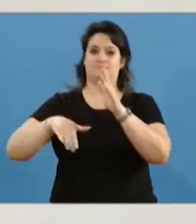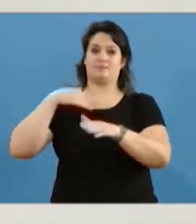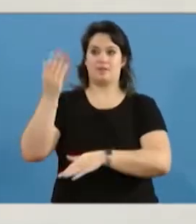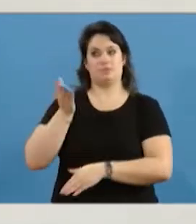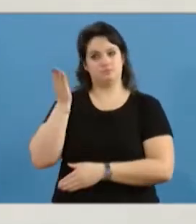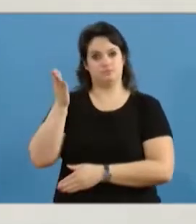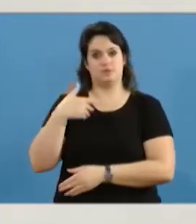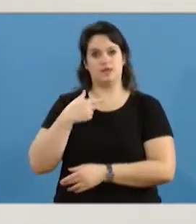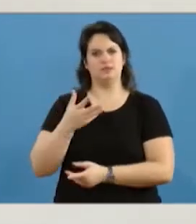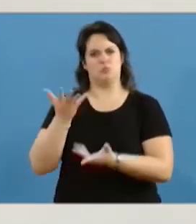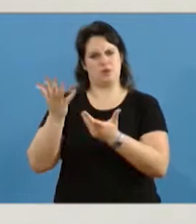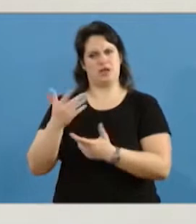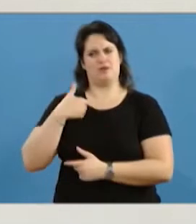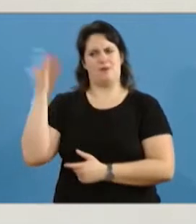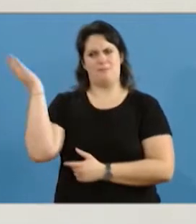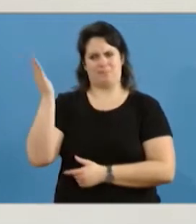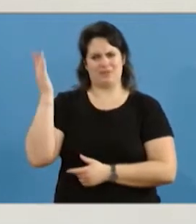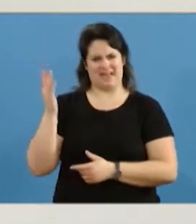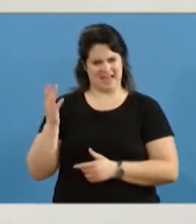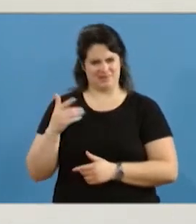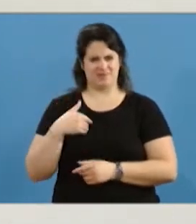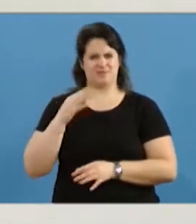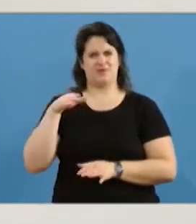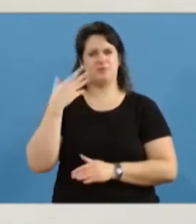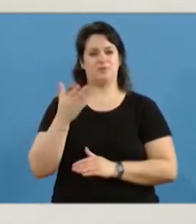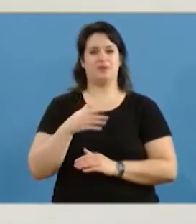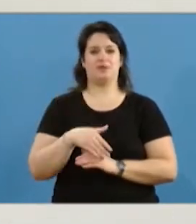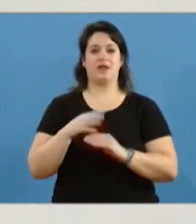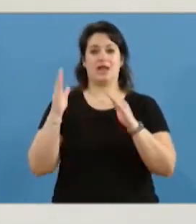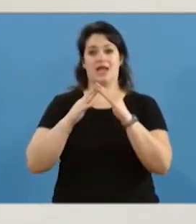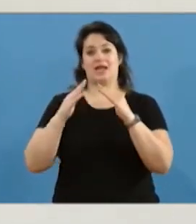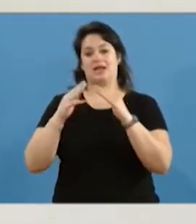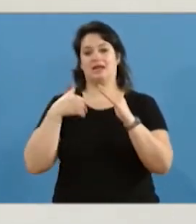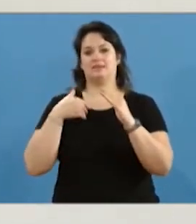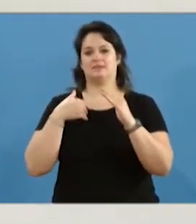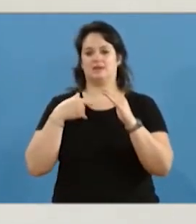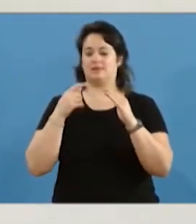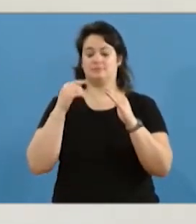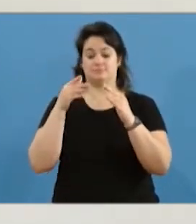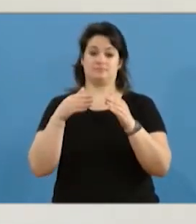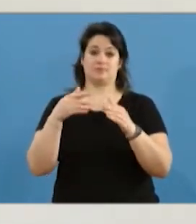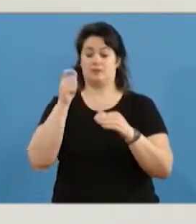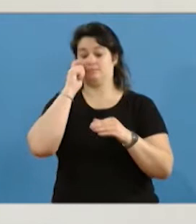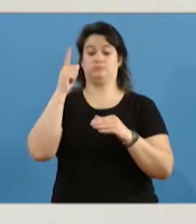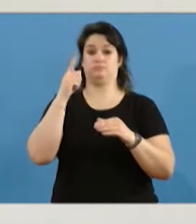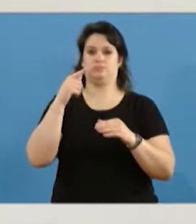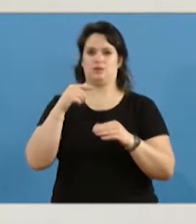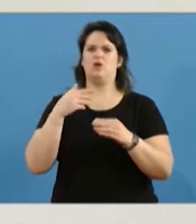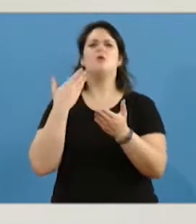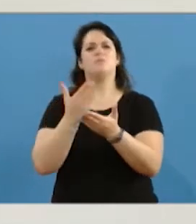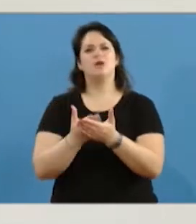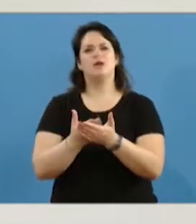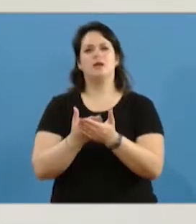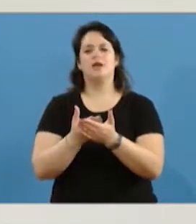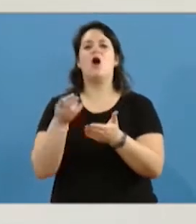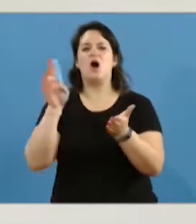amenazó con pegarme. Pero al rato, y desde la puerta de la casita, pronto para correr, yo le volví a pedir que